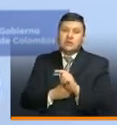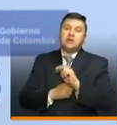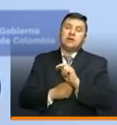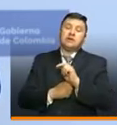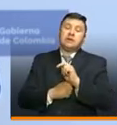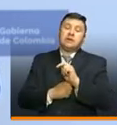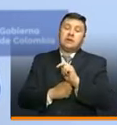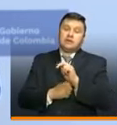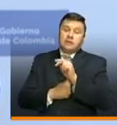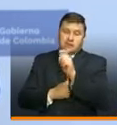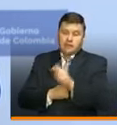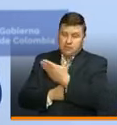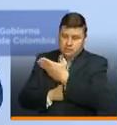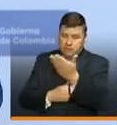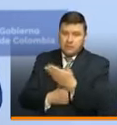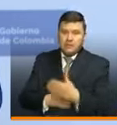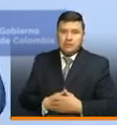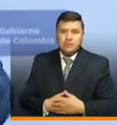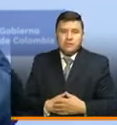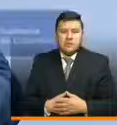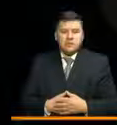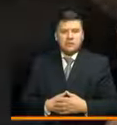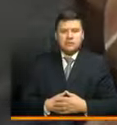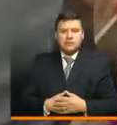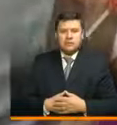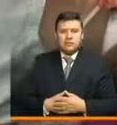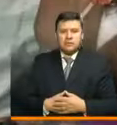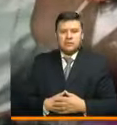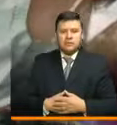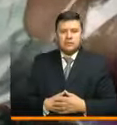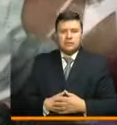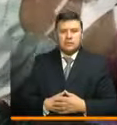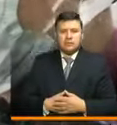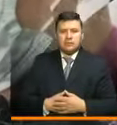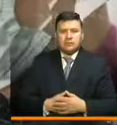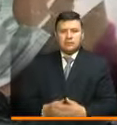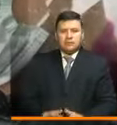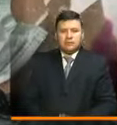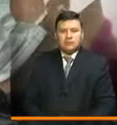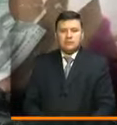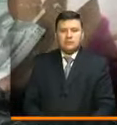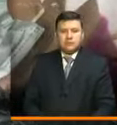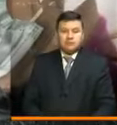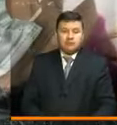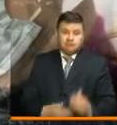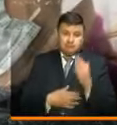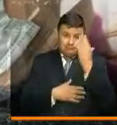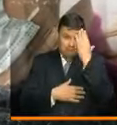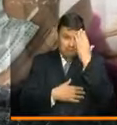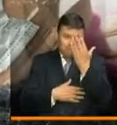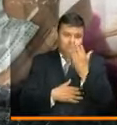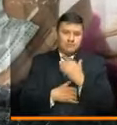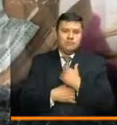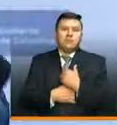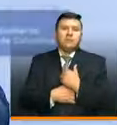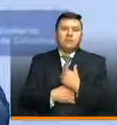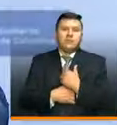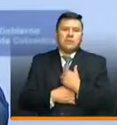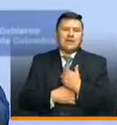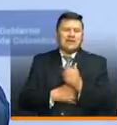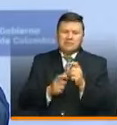de pacientes. Adelante. podemos decir que recibimos una